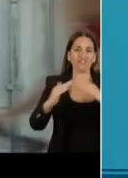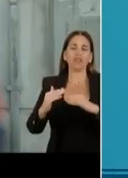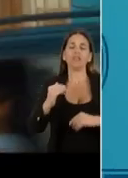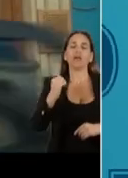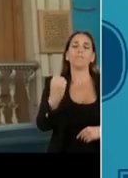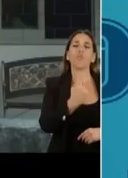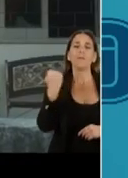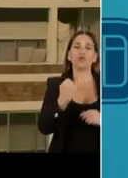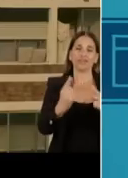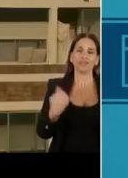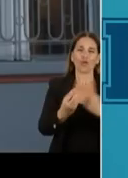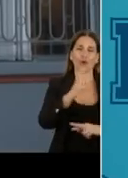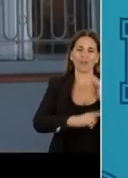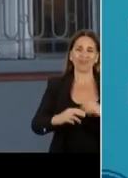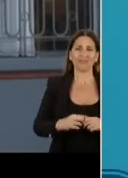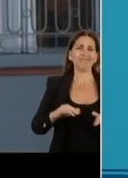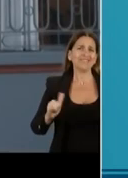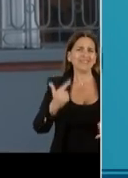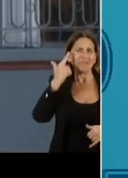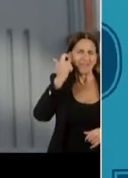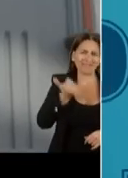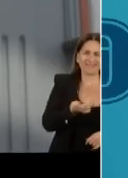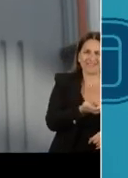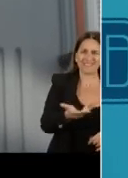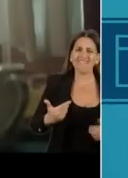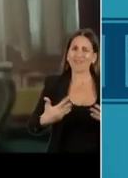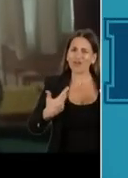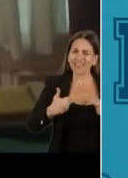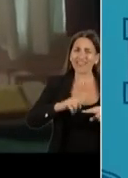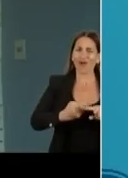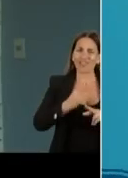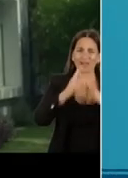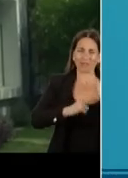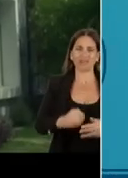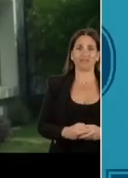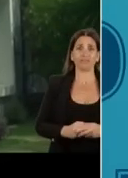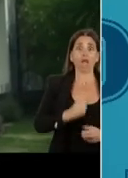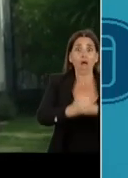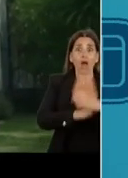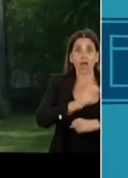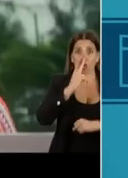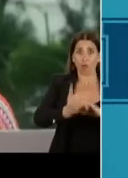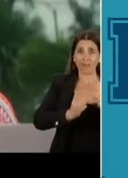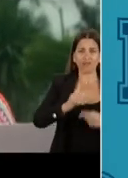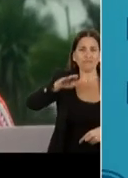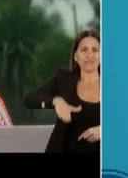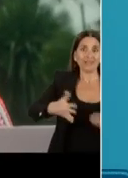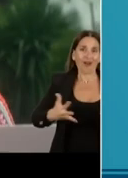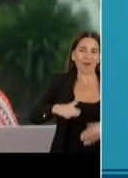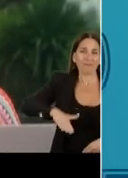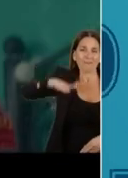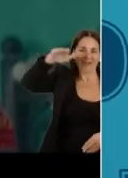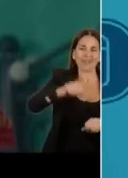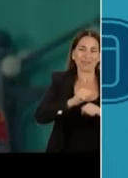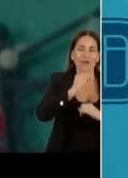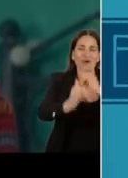hacer el censo y en realidad no? Claro, sí. Lo primero es la identificación del censista. Van a ir con un chaleco azul, con el logo del